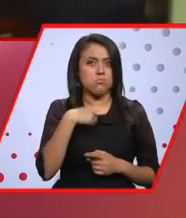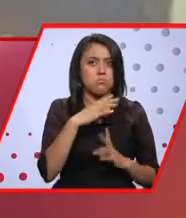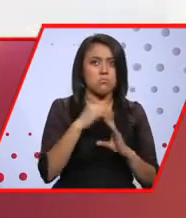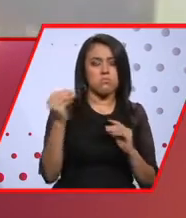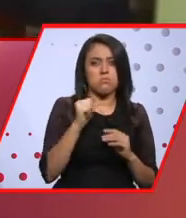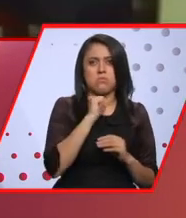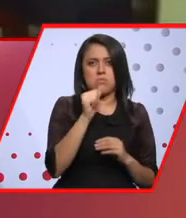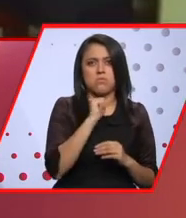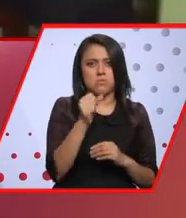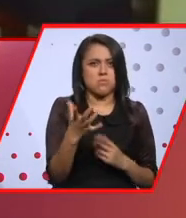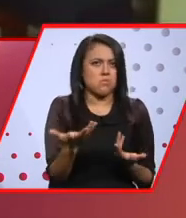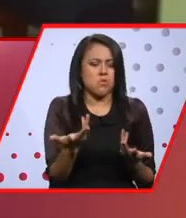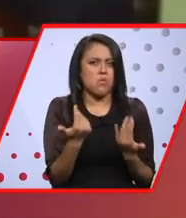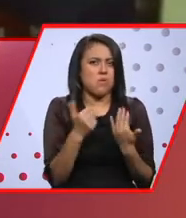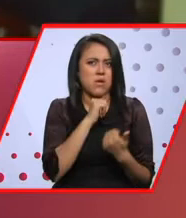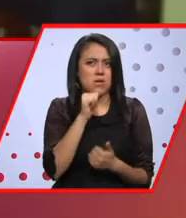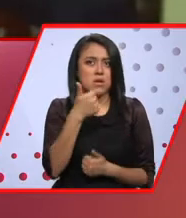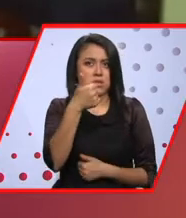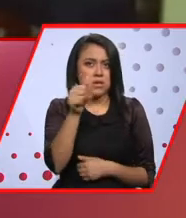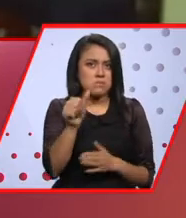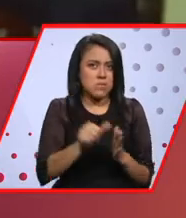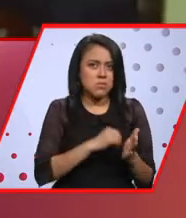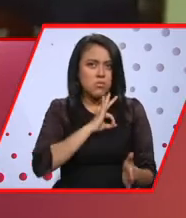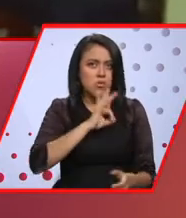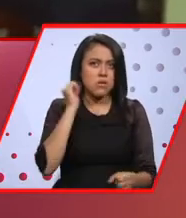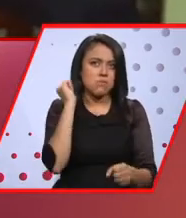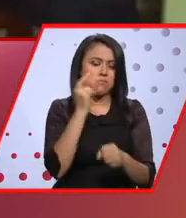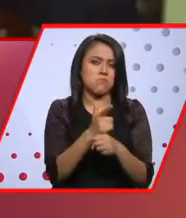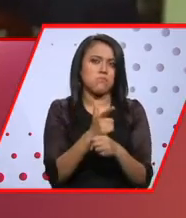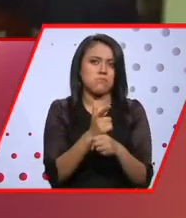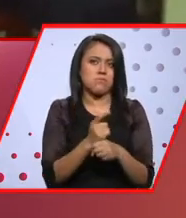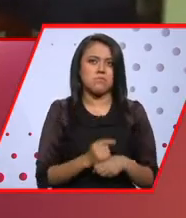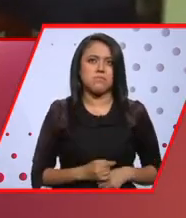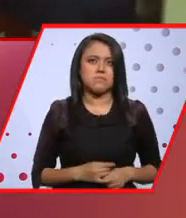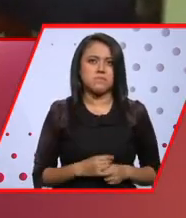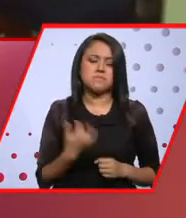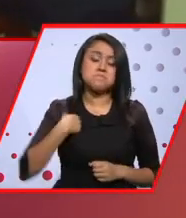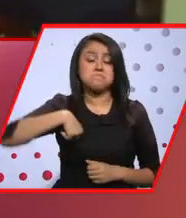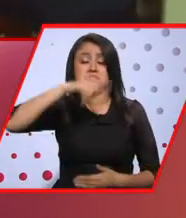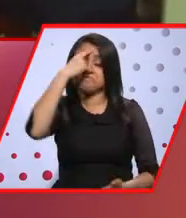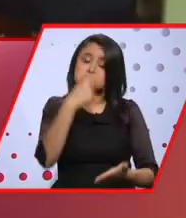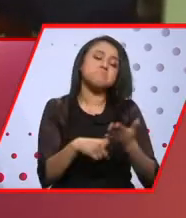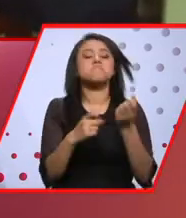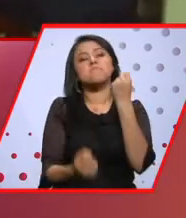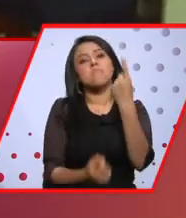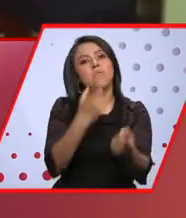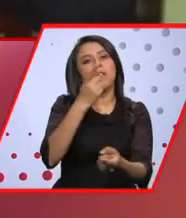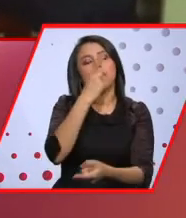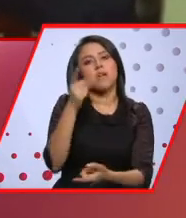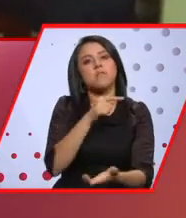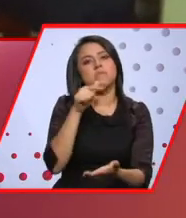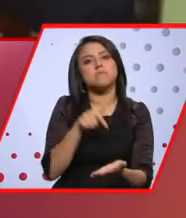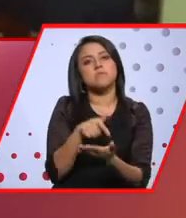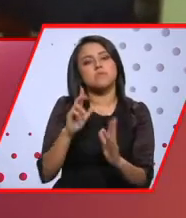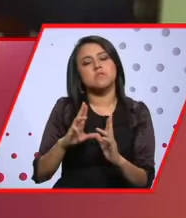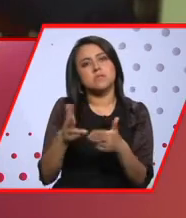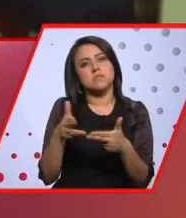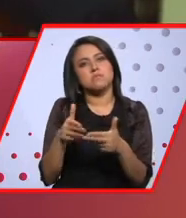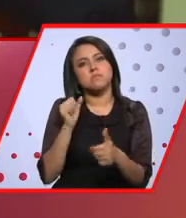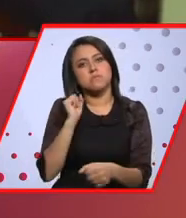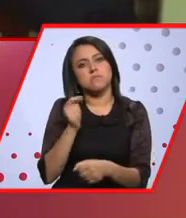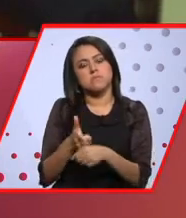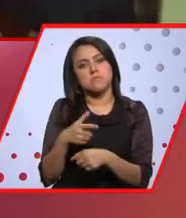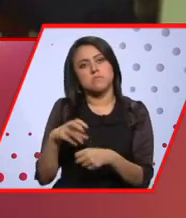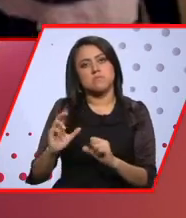nada teme. Nada más fueron 6 meses para localizarlo. Se suponía, y algunos comentaban, que estaba en la zona de Chiapas y que